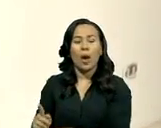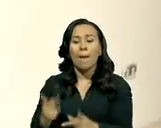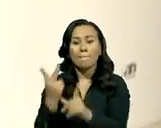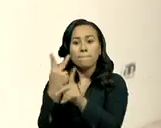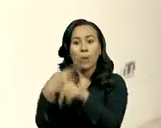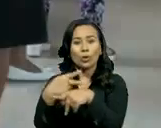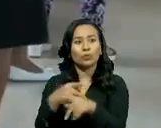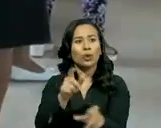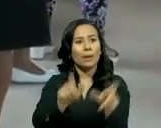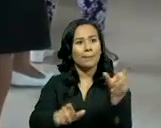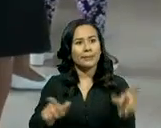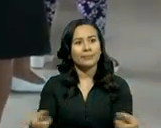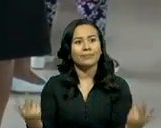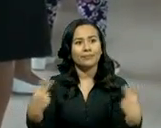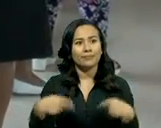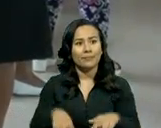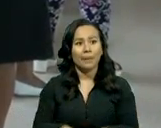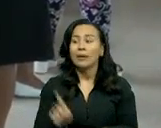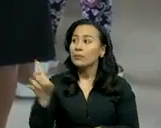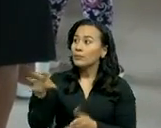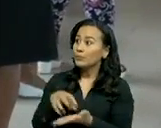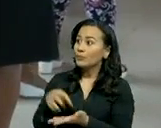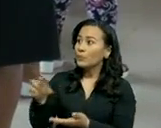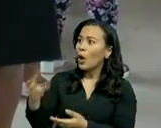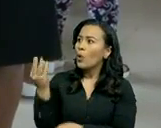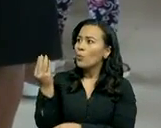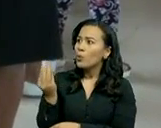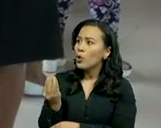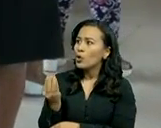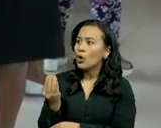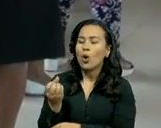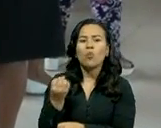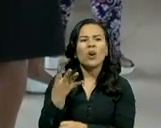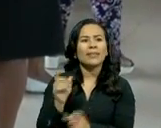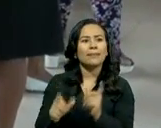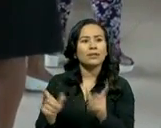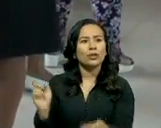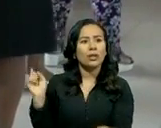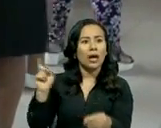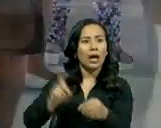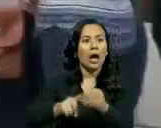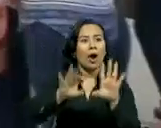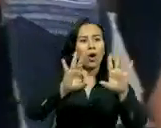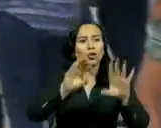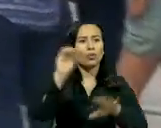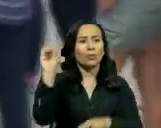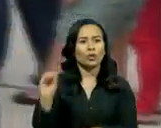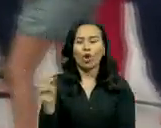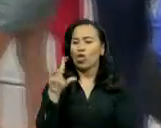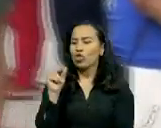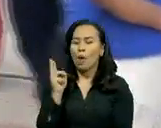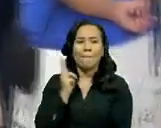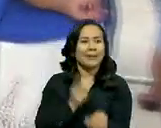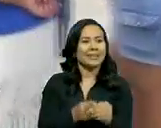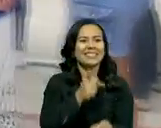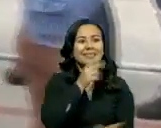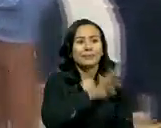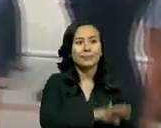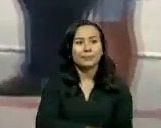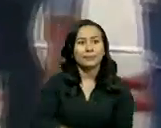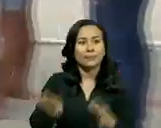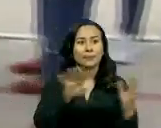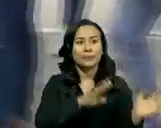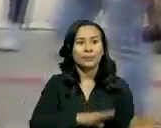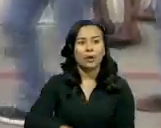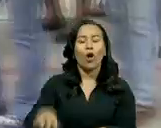nuestra gente. En este sector del país, el ausentismo fue del 8.84% y los que acudieron a ejercer el derecho al